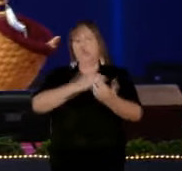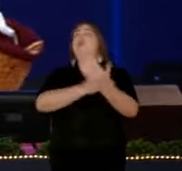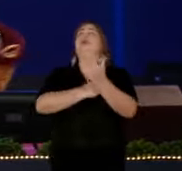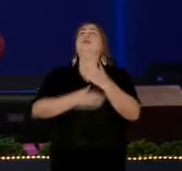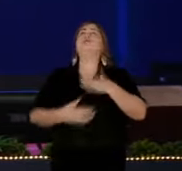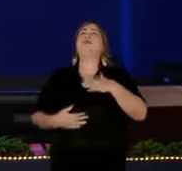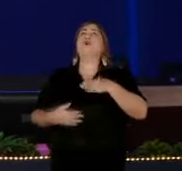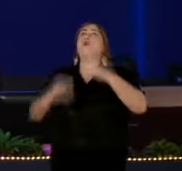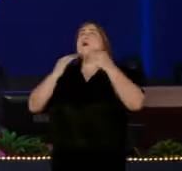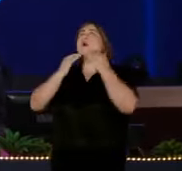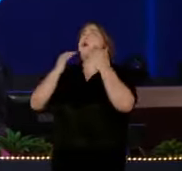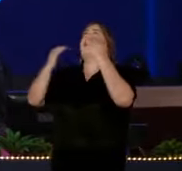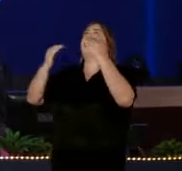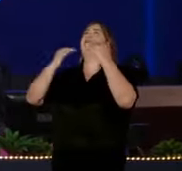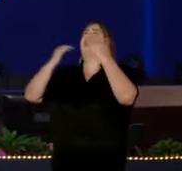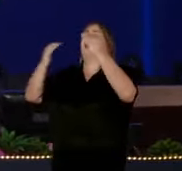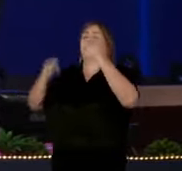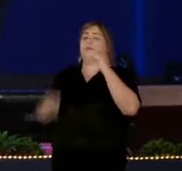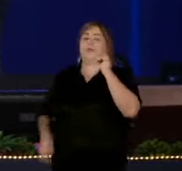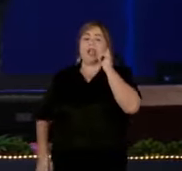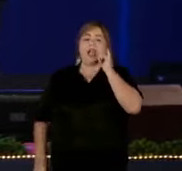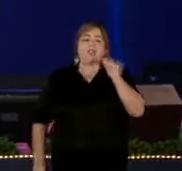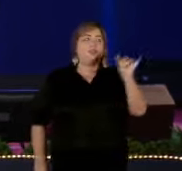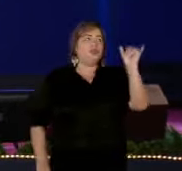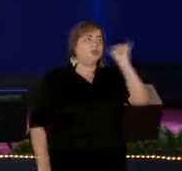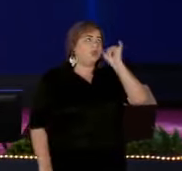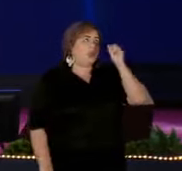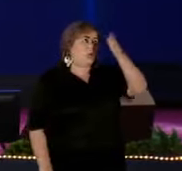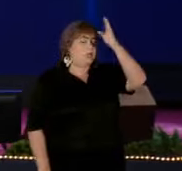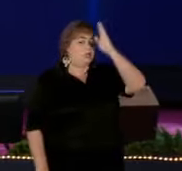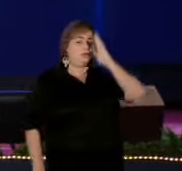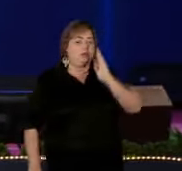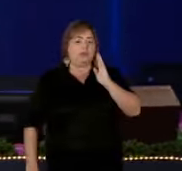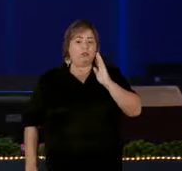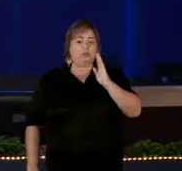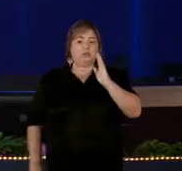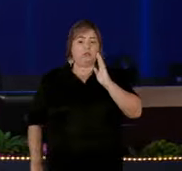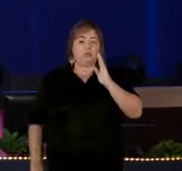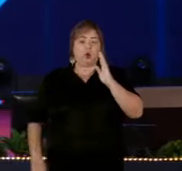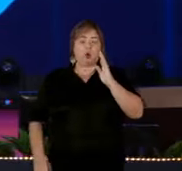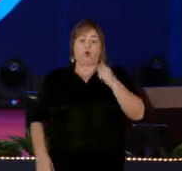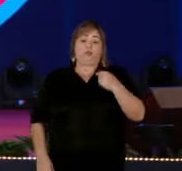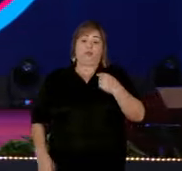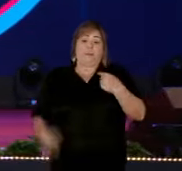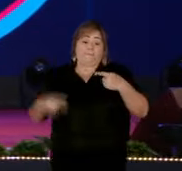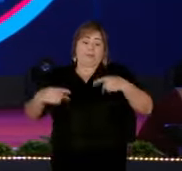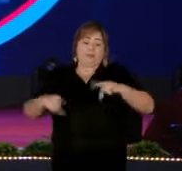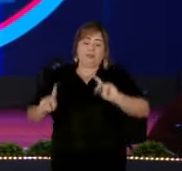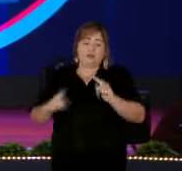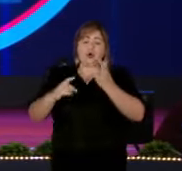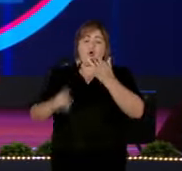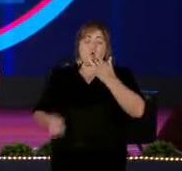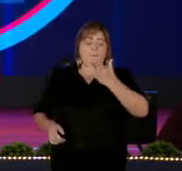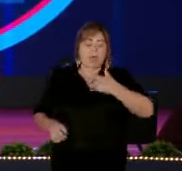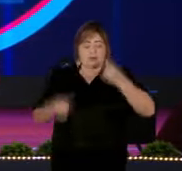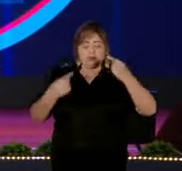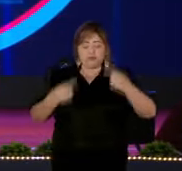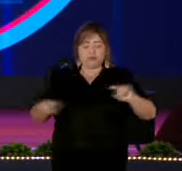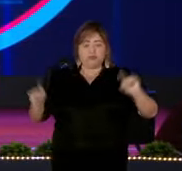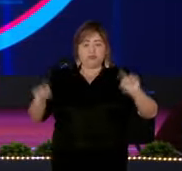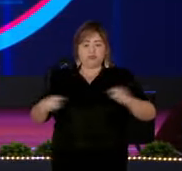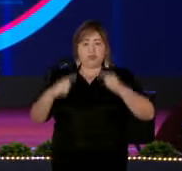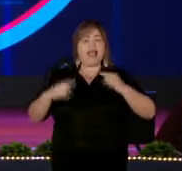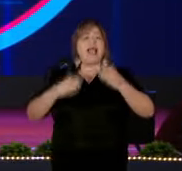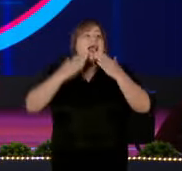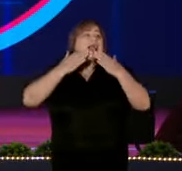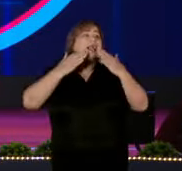Agradecido de Dios. Ayer el Señor me dio un añito más de vida. Aleluya. Agradezco a